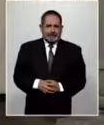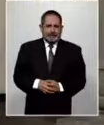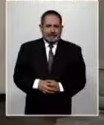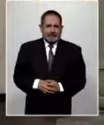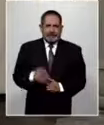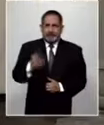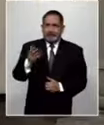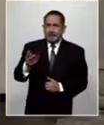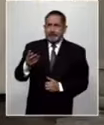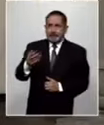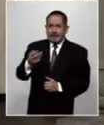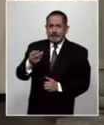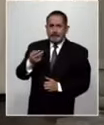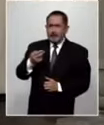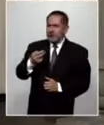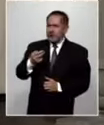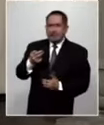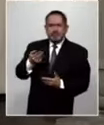nuestra